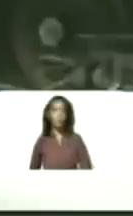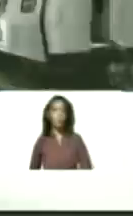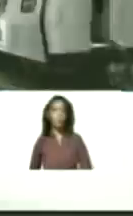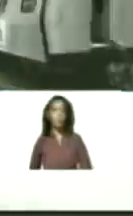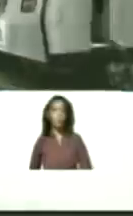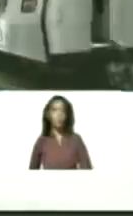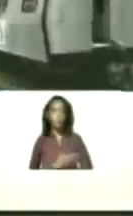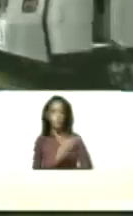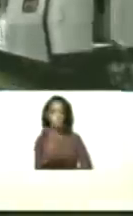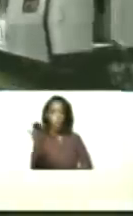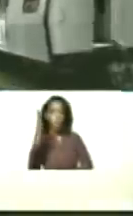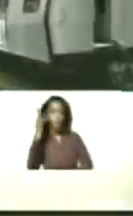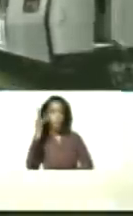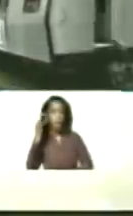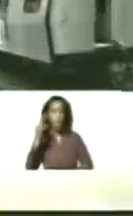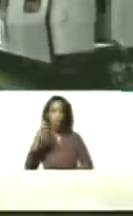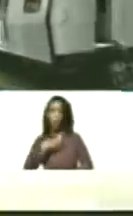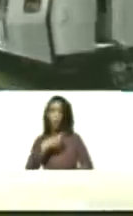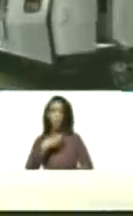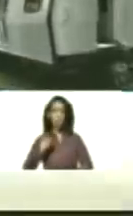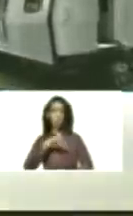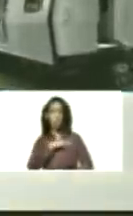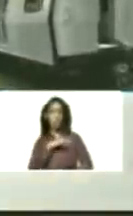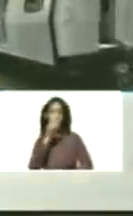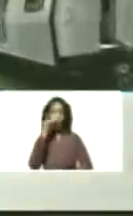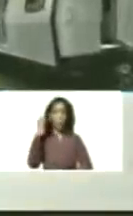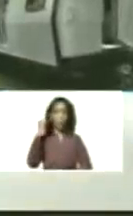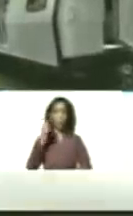Y ustedes, mujeres, no puedo decir nosotros y nosotras.